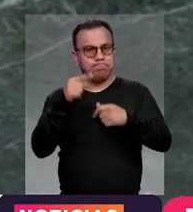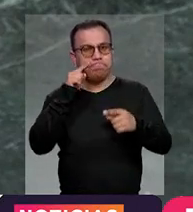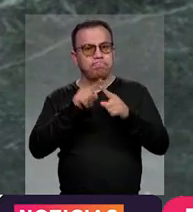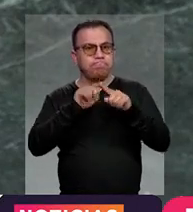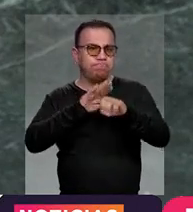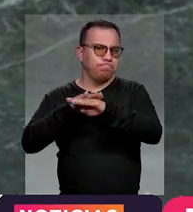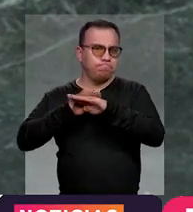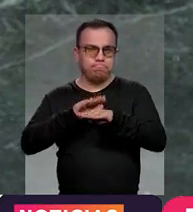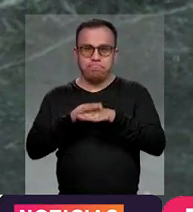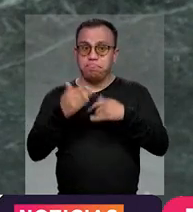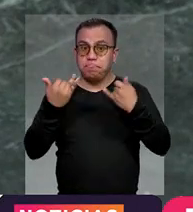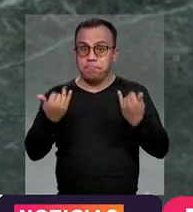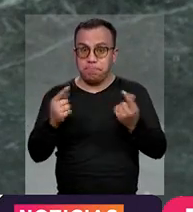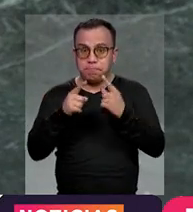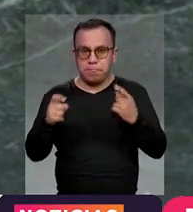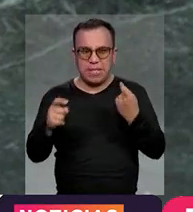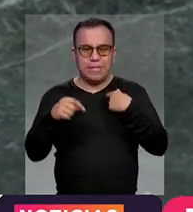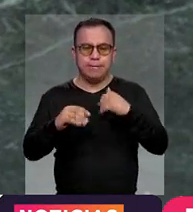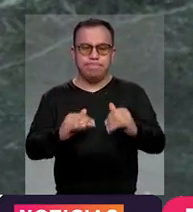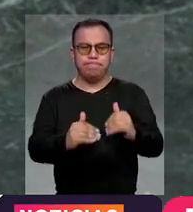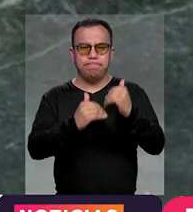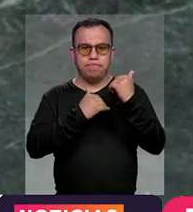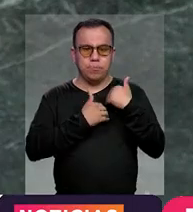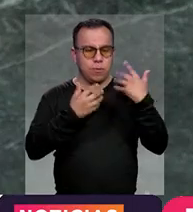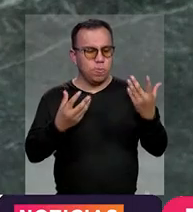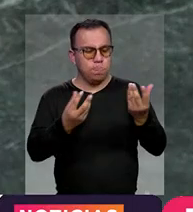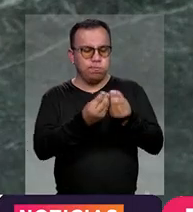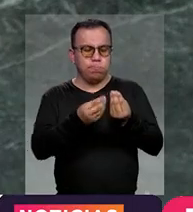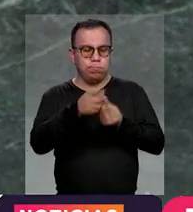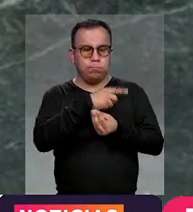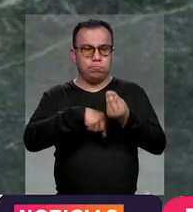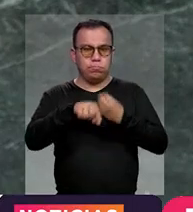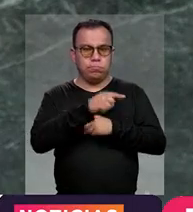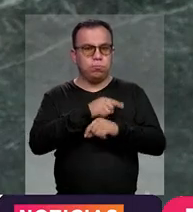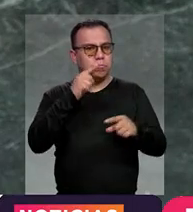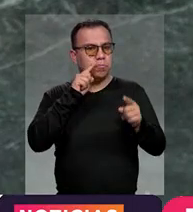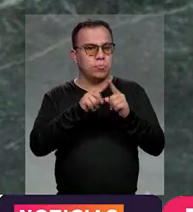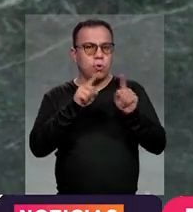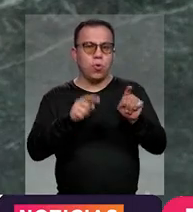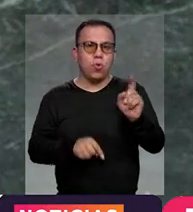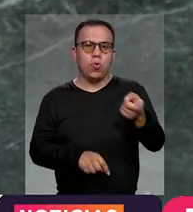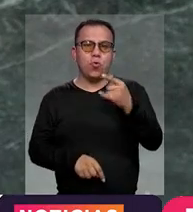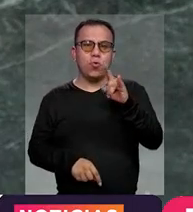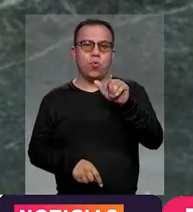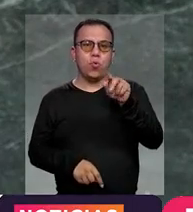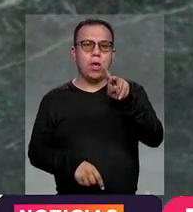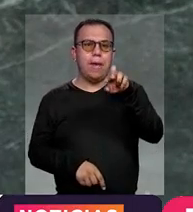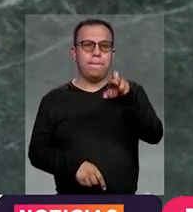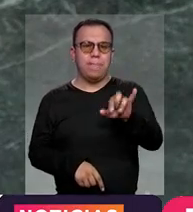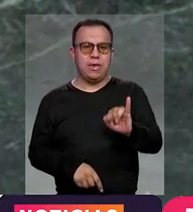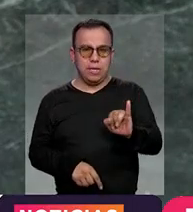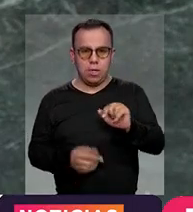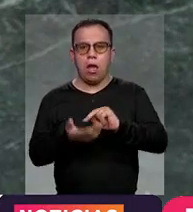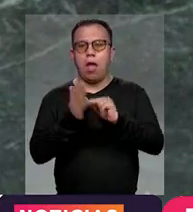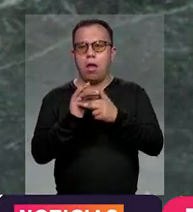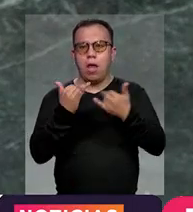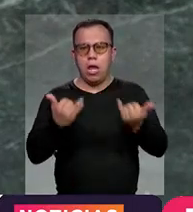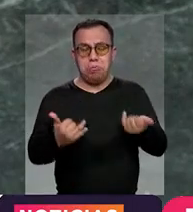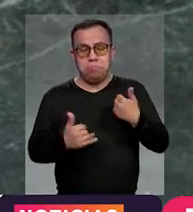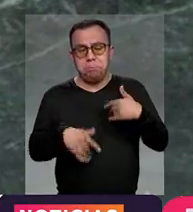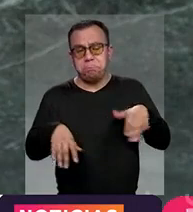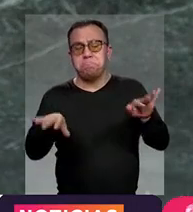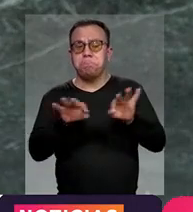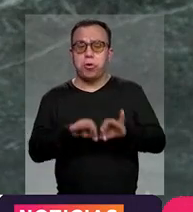evidenciado es el encargado de una comisión en el municipio de guapi se interna una relevancia